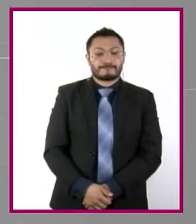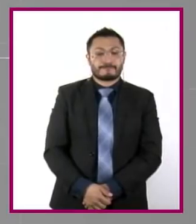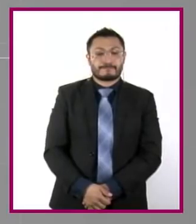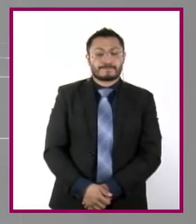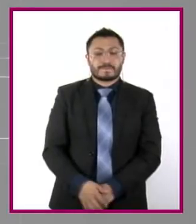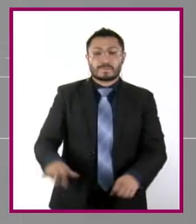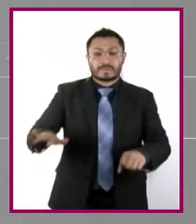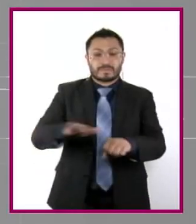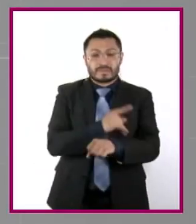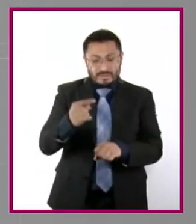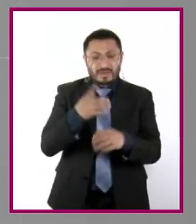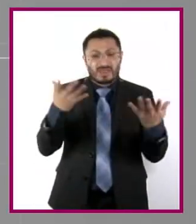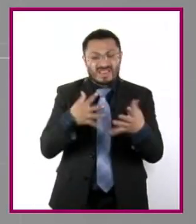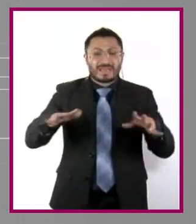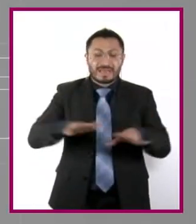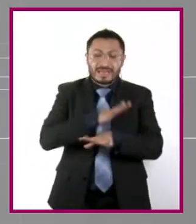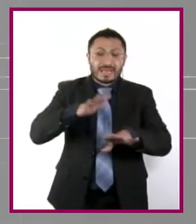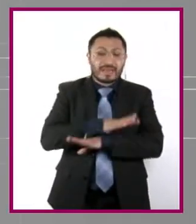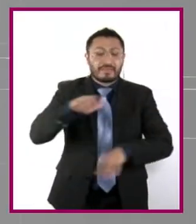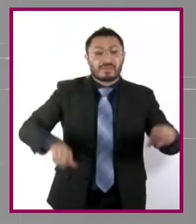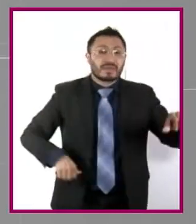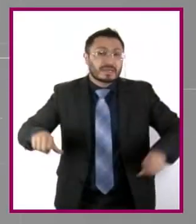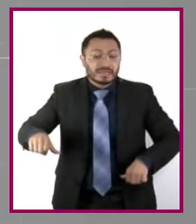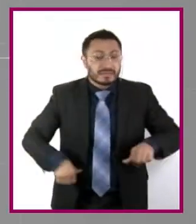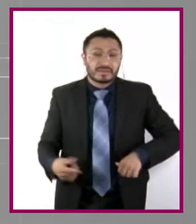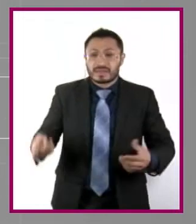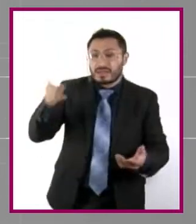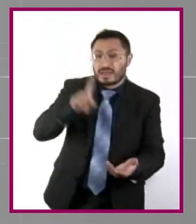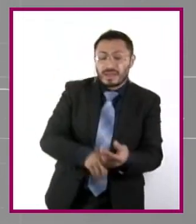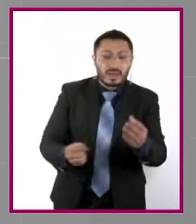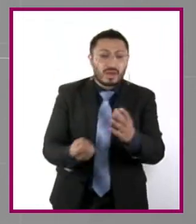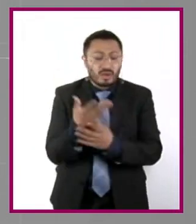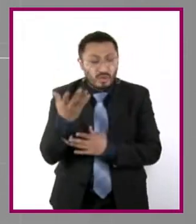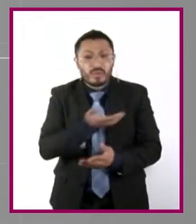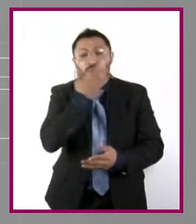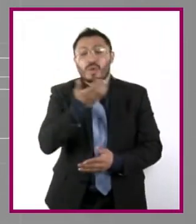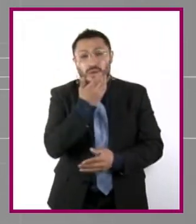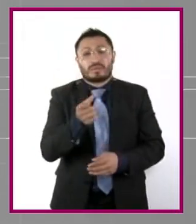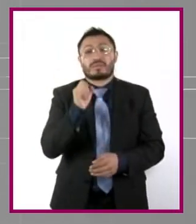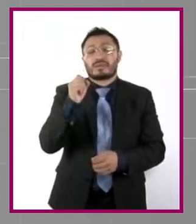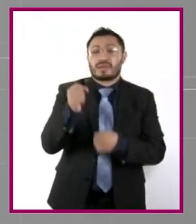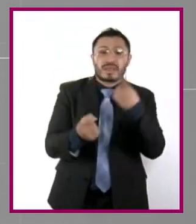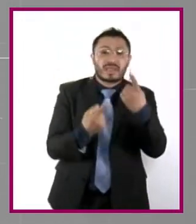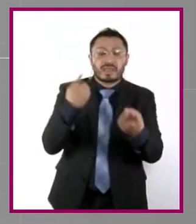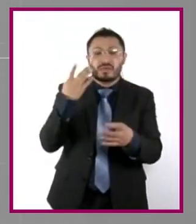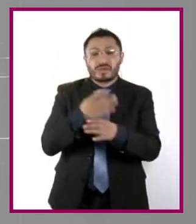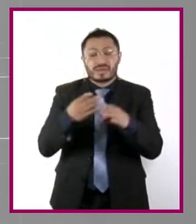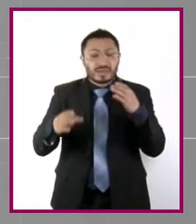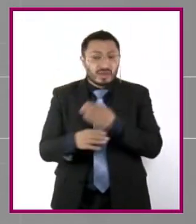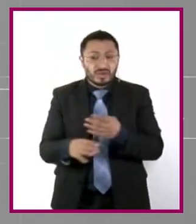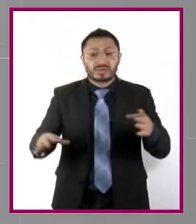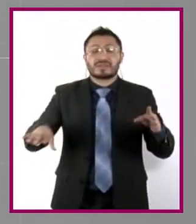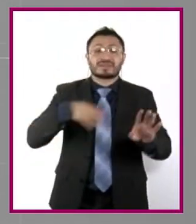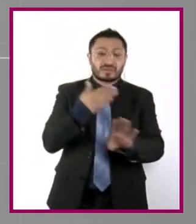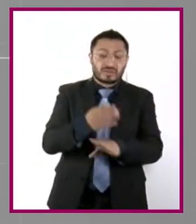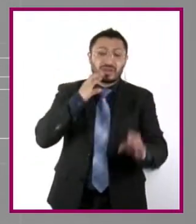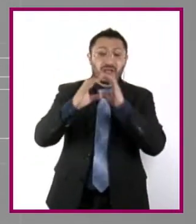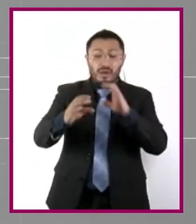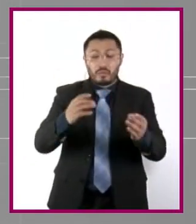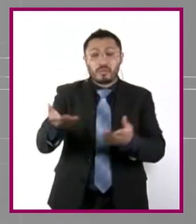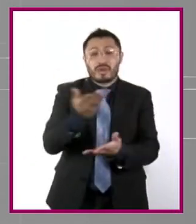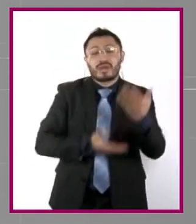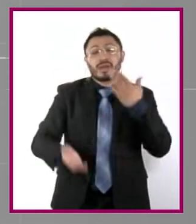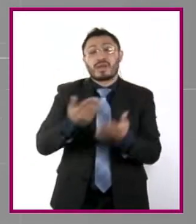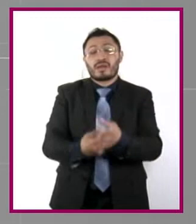ya que se han realizado cambios de actividades e incorporado nuevos hábitos. Algunos factores que afectan la comunicación y la convivencia familiar